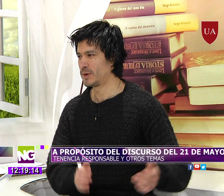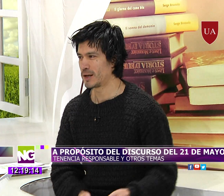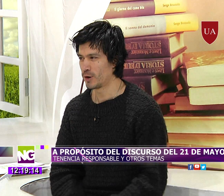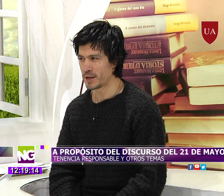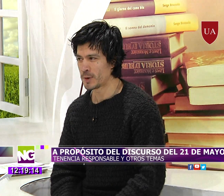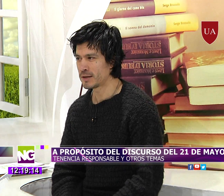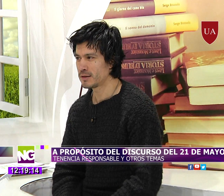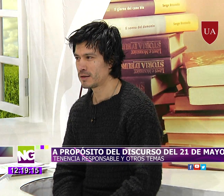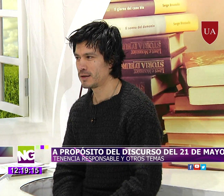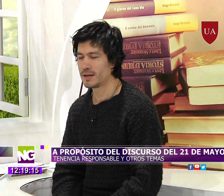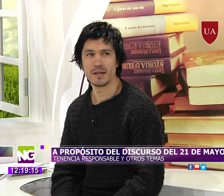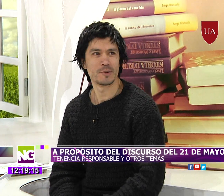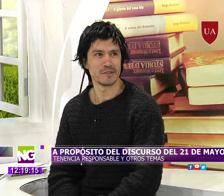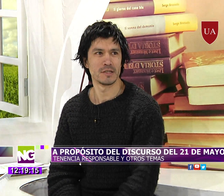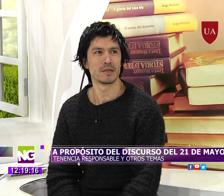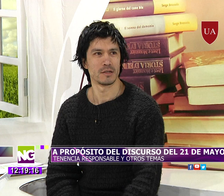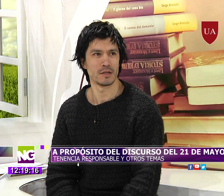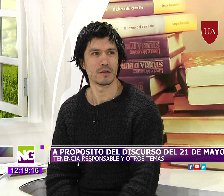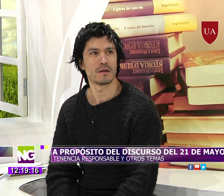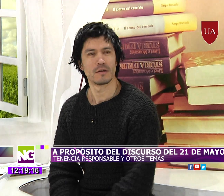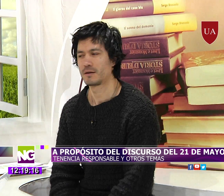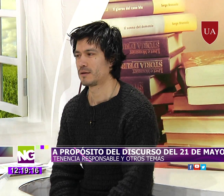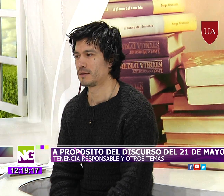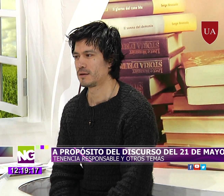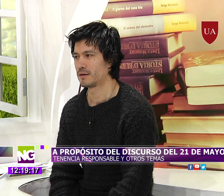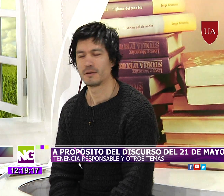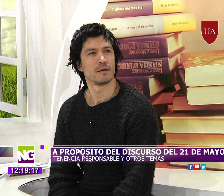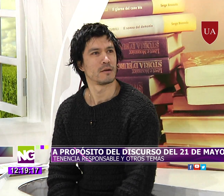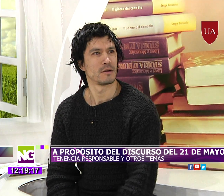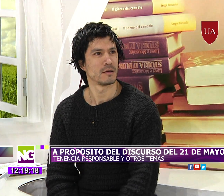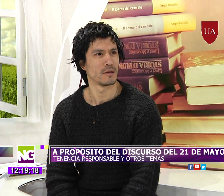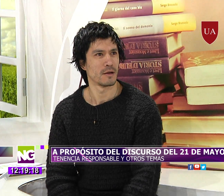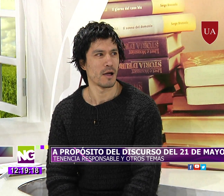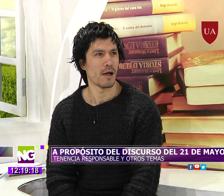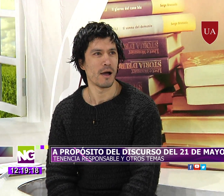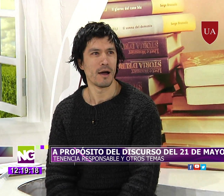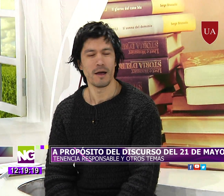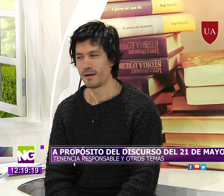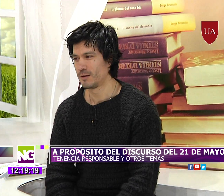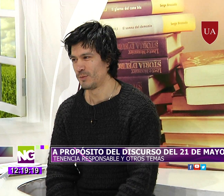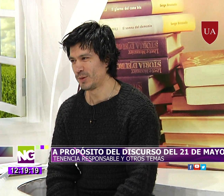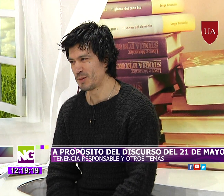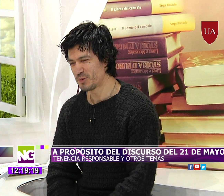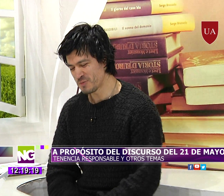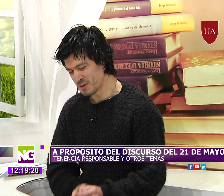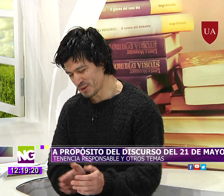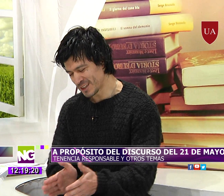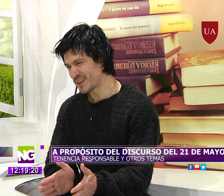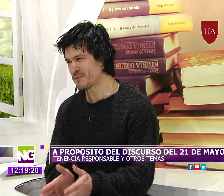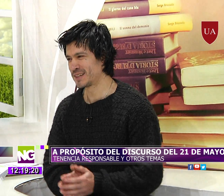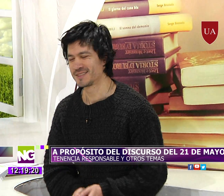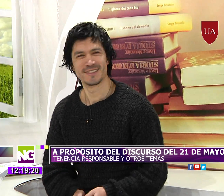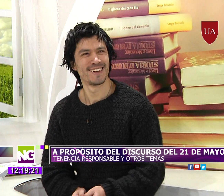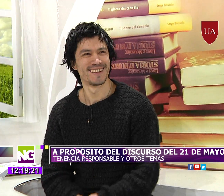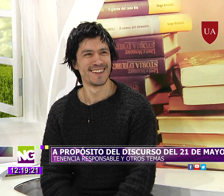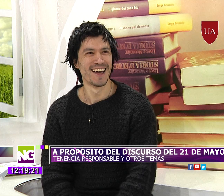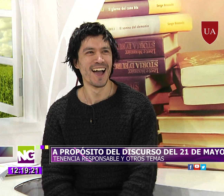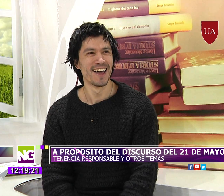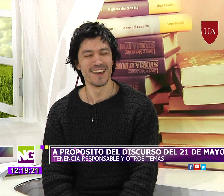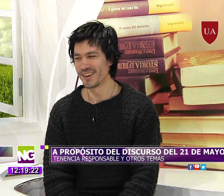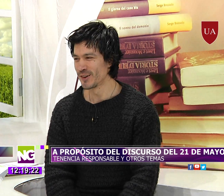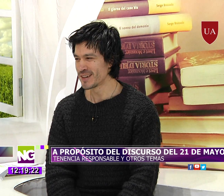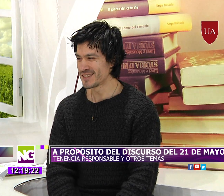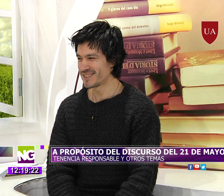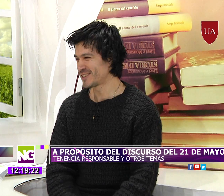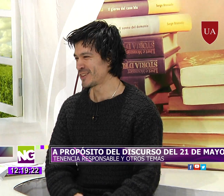minuto para los animales, la presidente. Ah, me trajo un discurso, el minuto del discurso. Pero el puro minuto de los animales. Se viene en